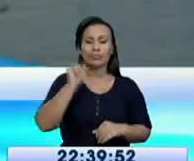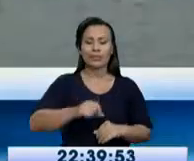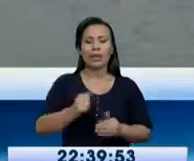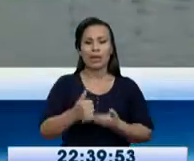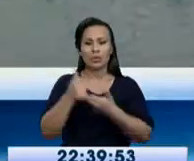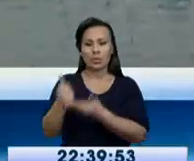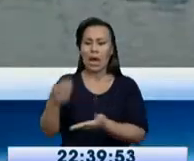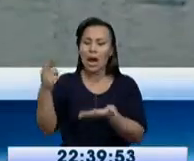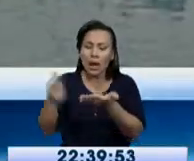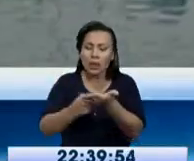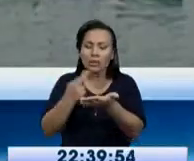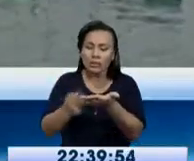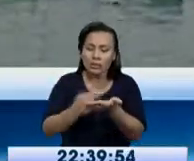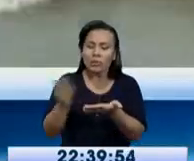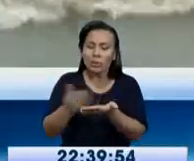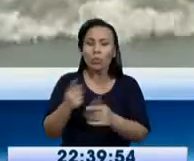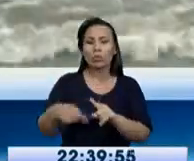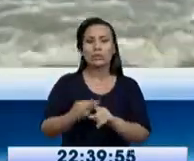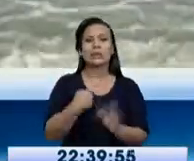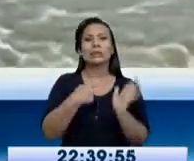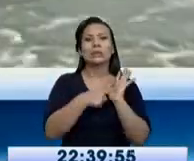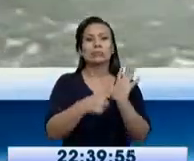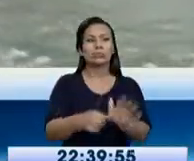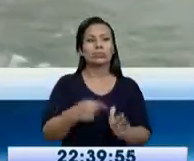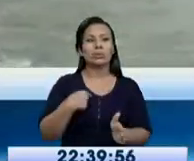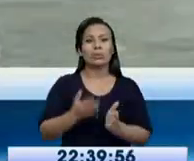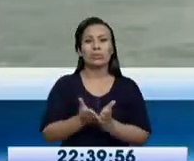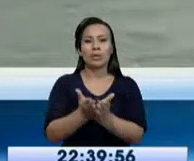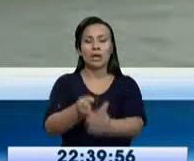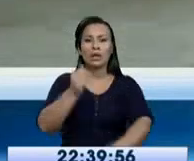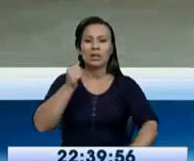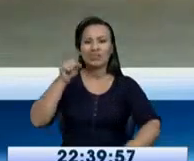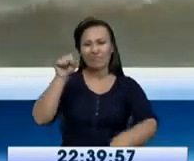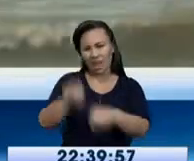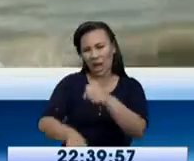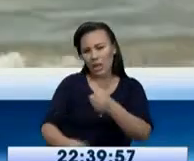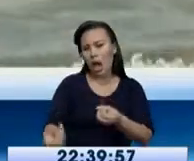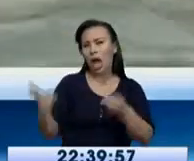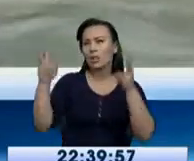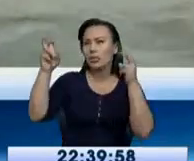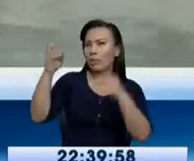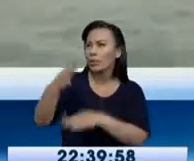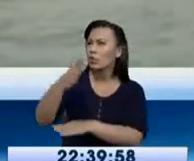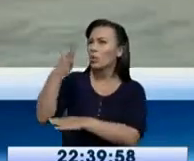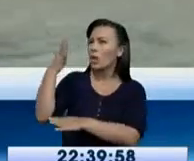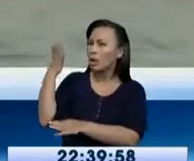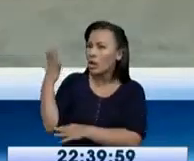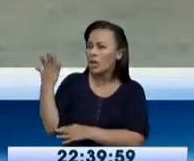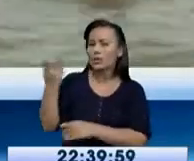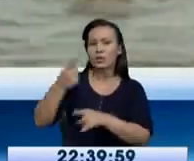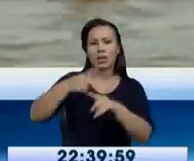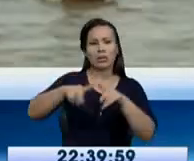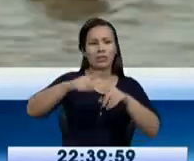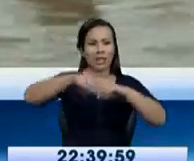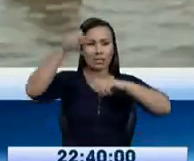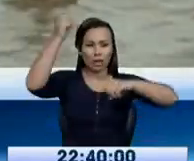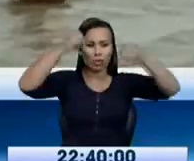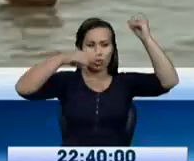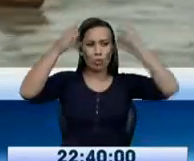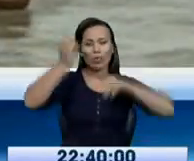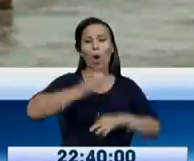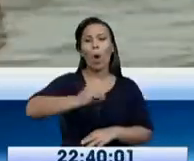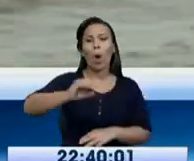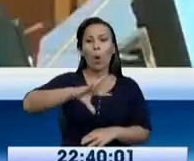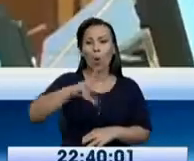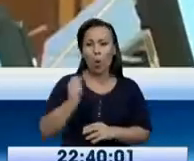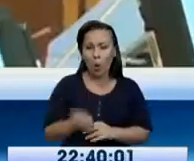de la remisión siempre y cuando demuestren que sus embarcaciones hayan sufrido daños por temas ambientales, es decir, por catástrofes naturales o por robos en